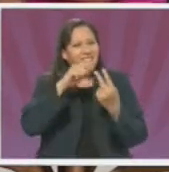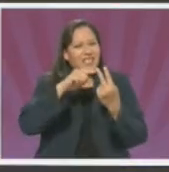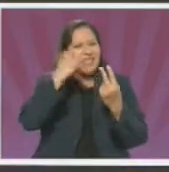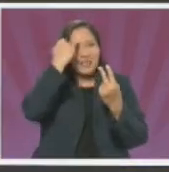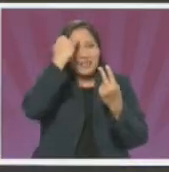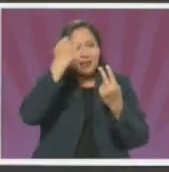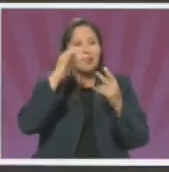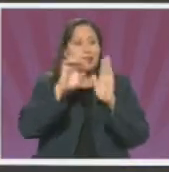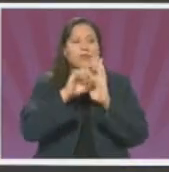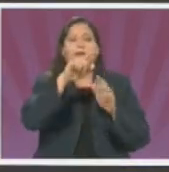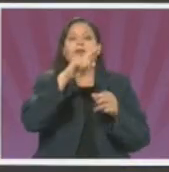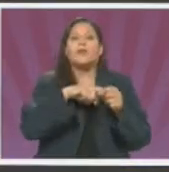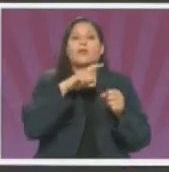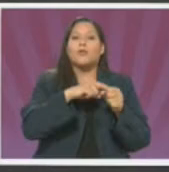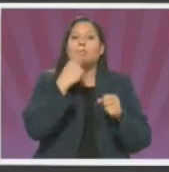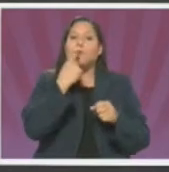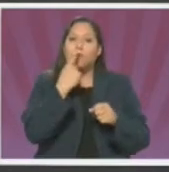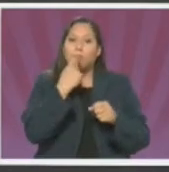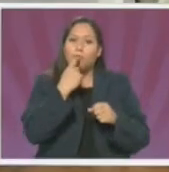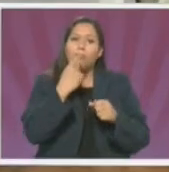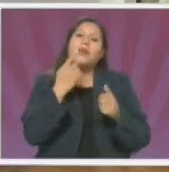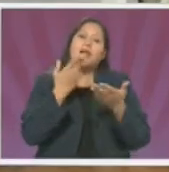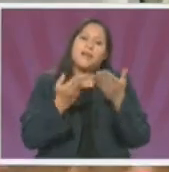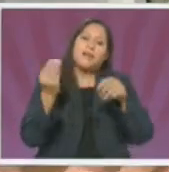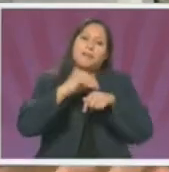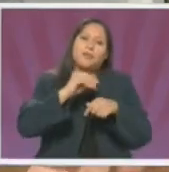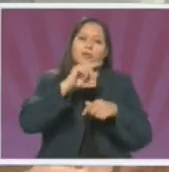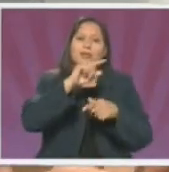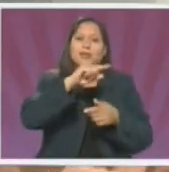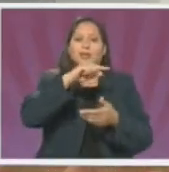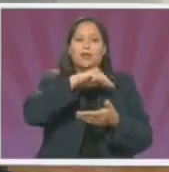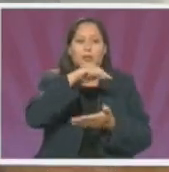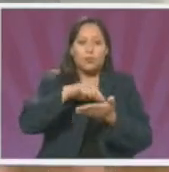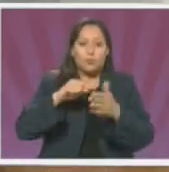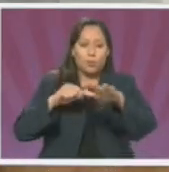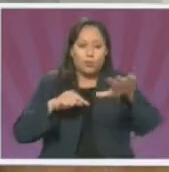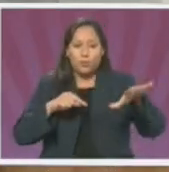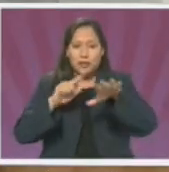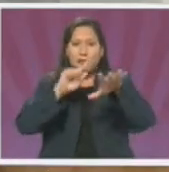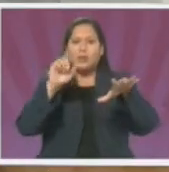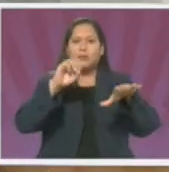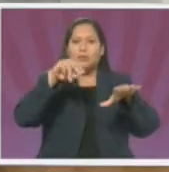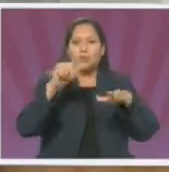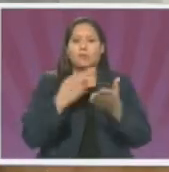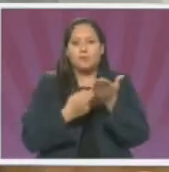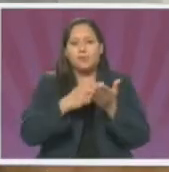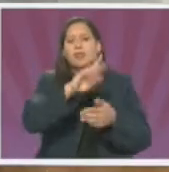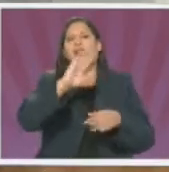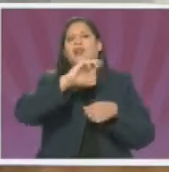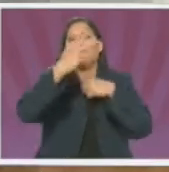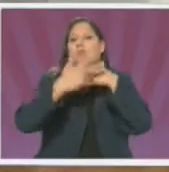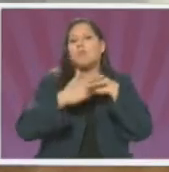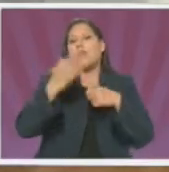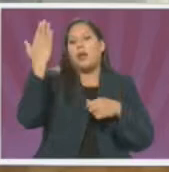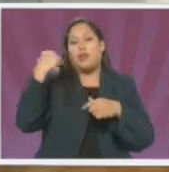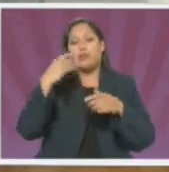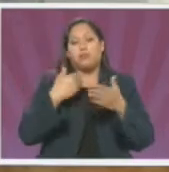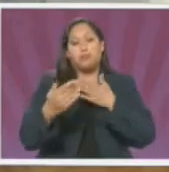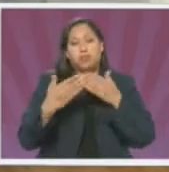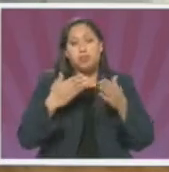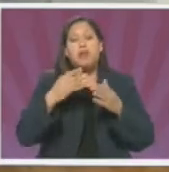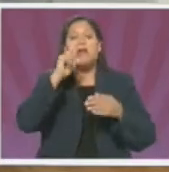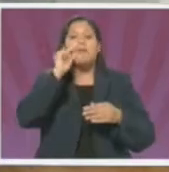y rojo, zona rosa, ¿no? Sí, toda esta zona era muy europeizada porque era la moda de aquel entonces,